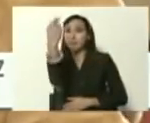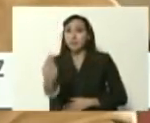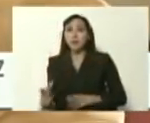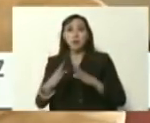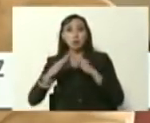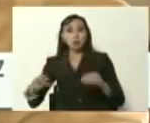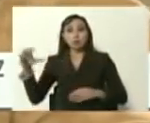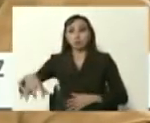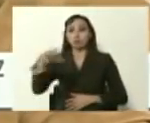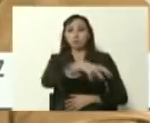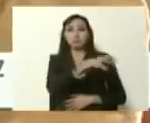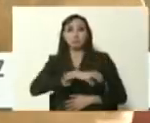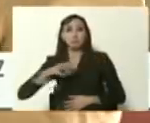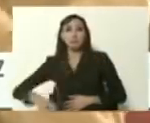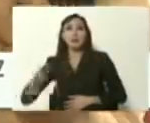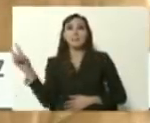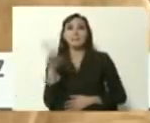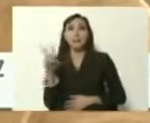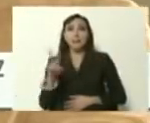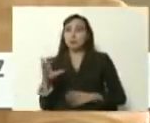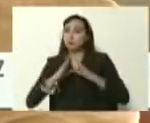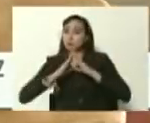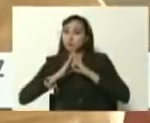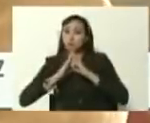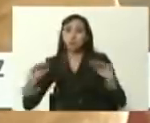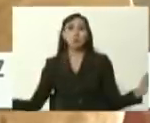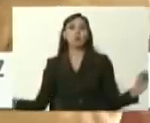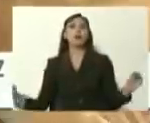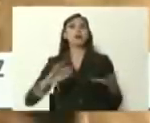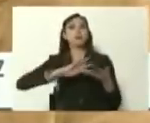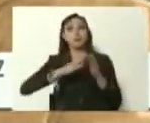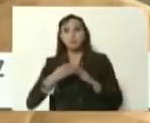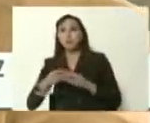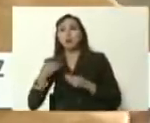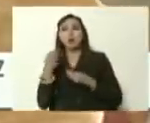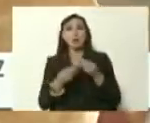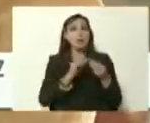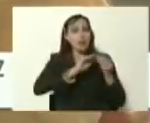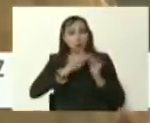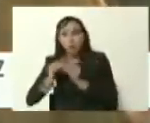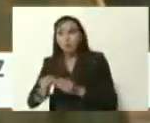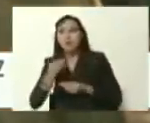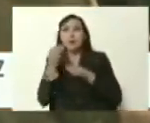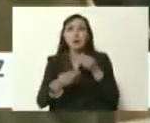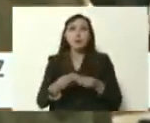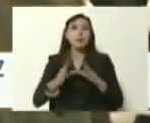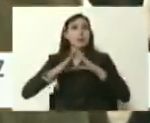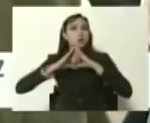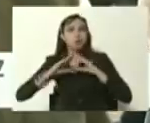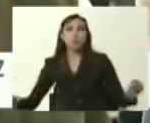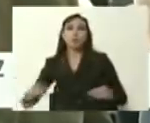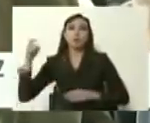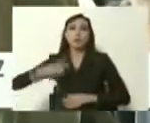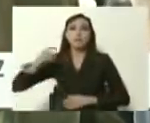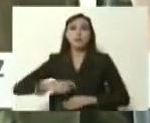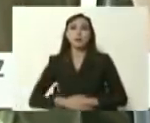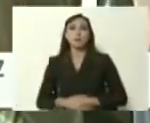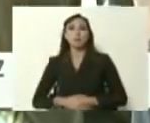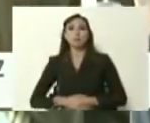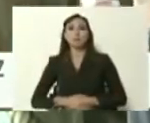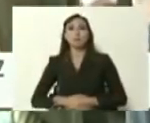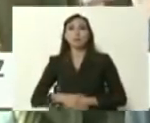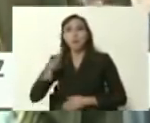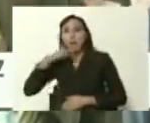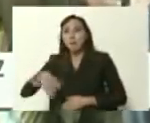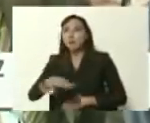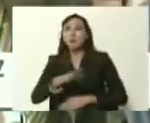los estados del país, todas las confraternidades, todas las organizaciones, todos los concilios, porque mucha gente no se quedó acá porque no